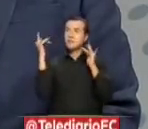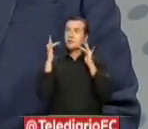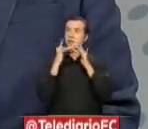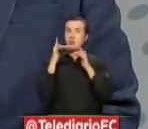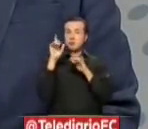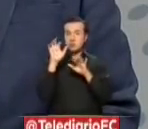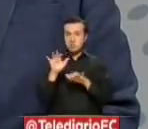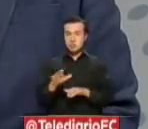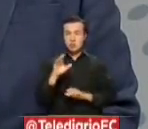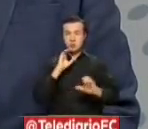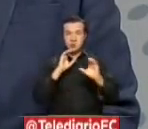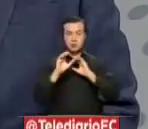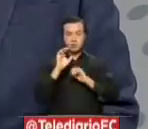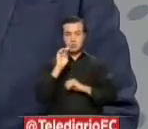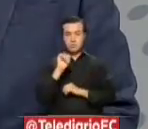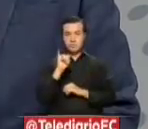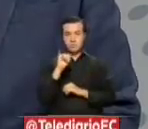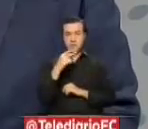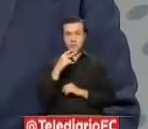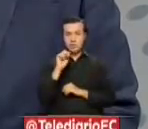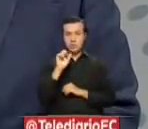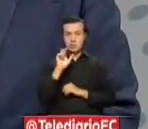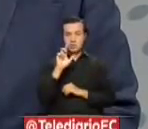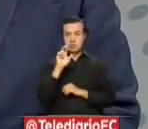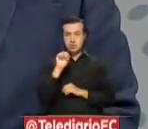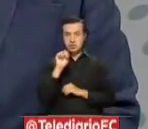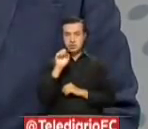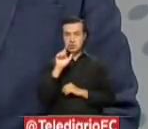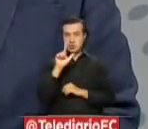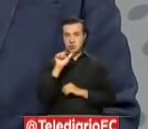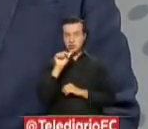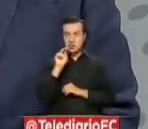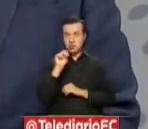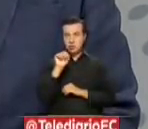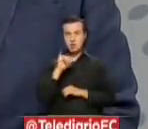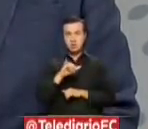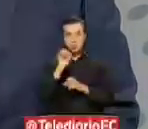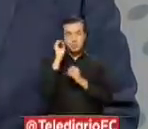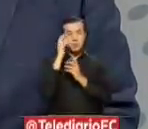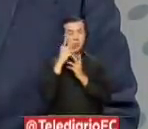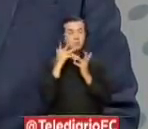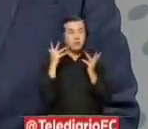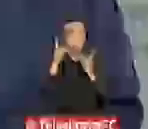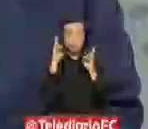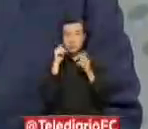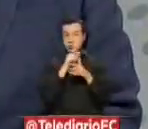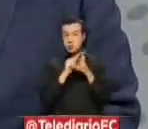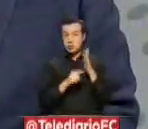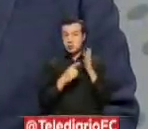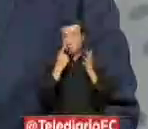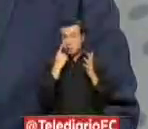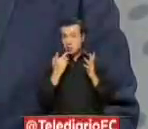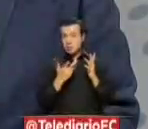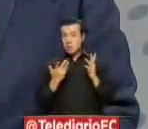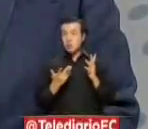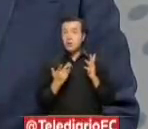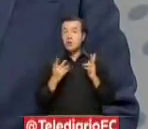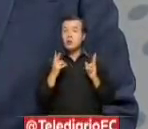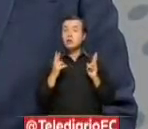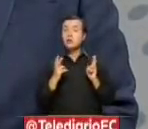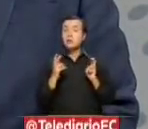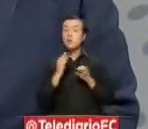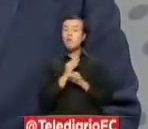con el secretario de Comunicación, Andrés Michelena, pero le seguiremos informando sobre la temática que habríamos de abordar con